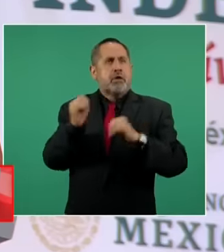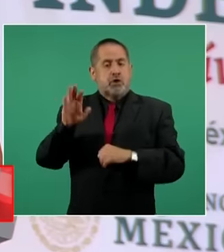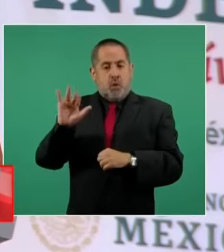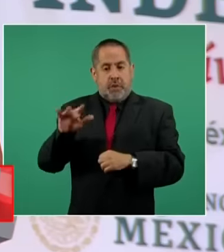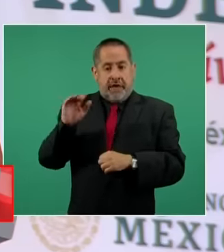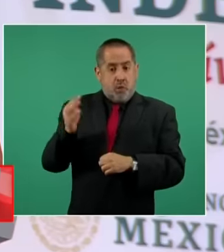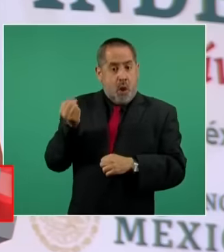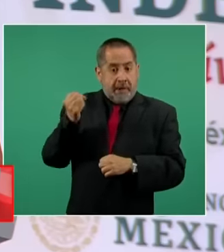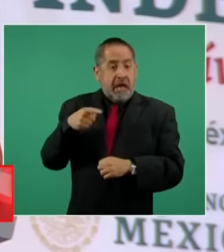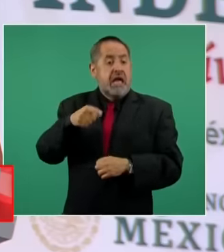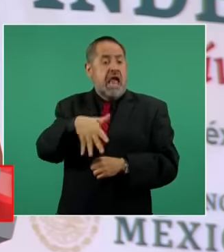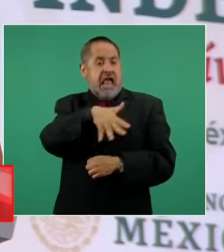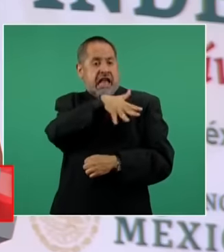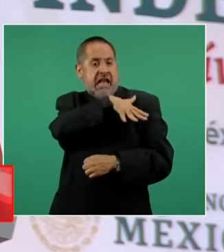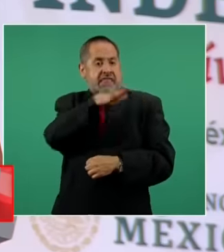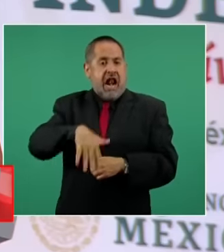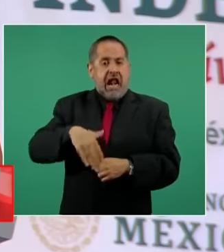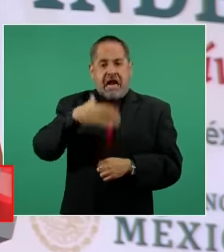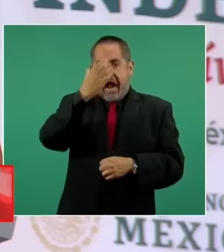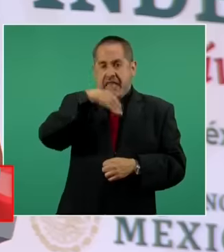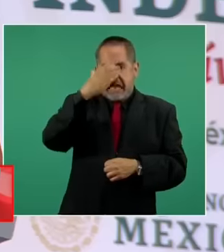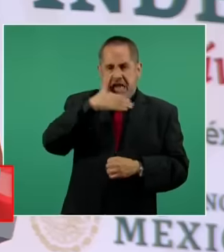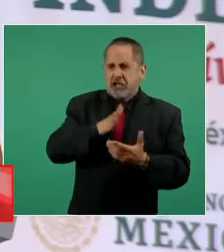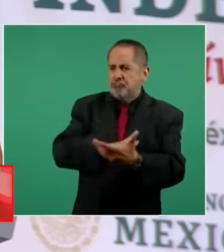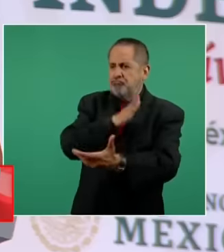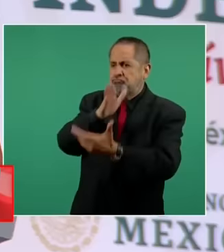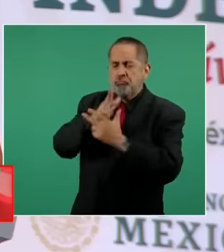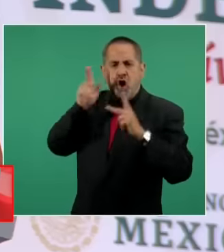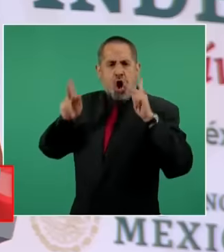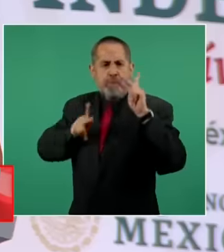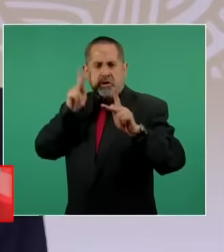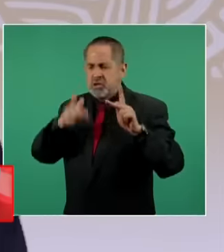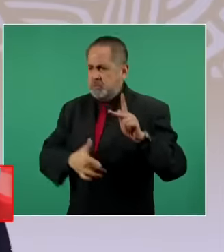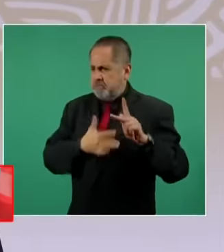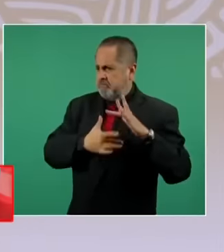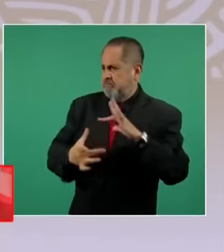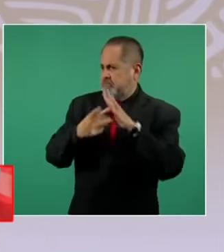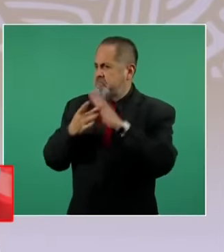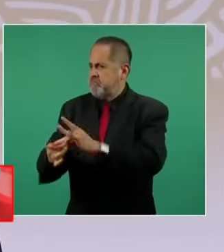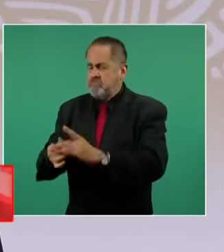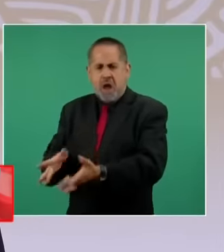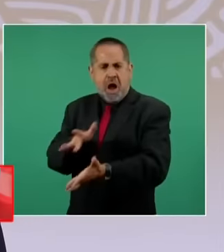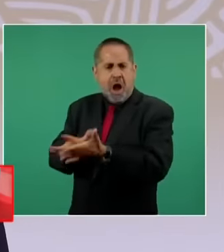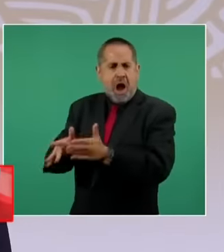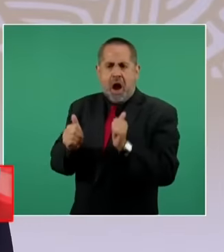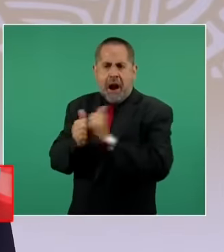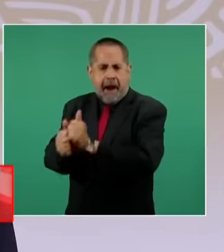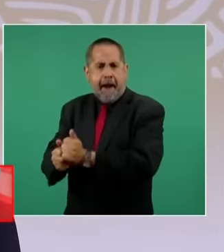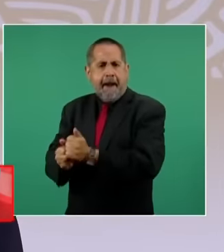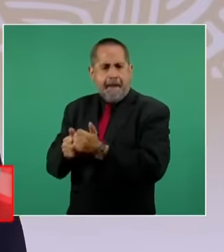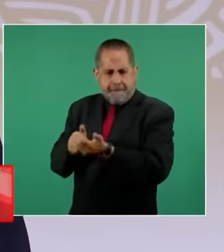nos visitó el general Lázaro Cárdenas. Su voluntad de estar junto a nuestro pueblo a